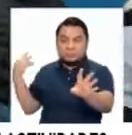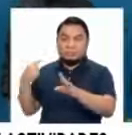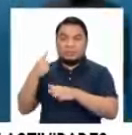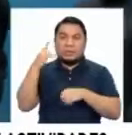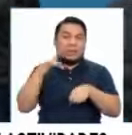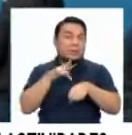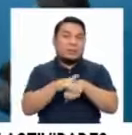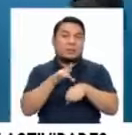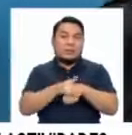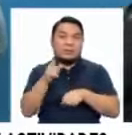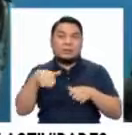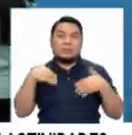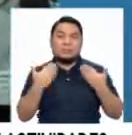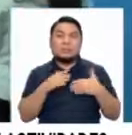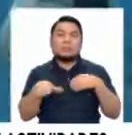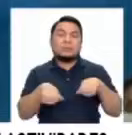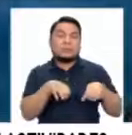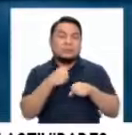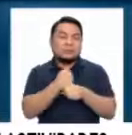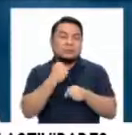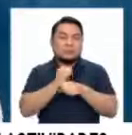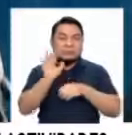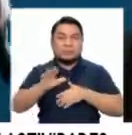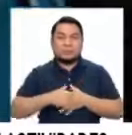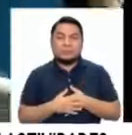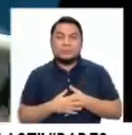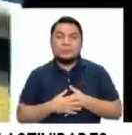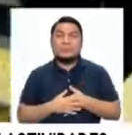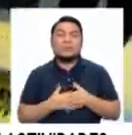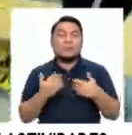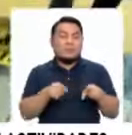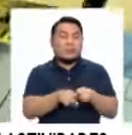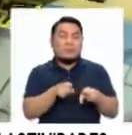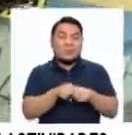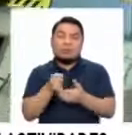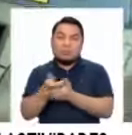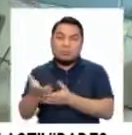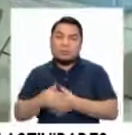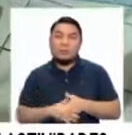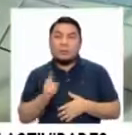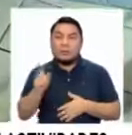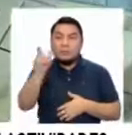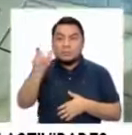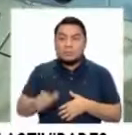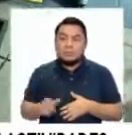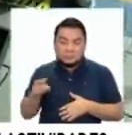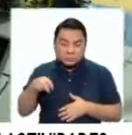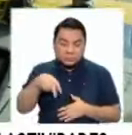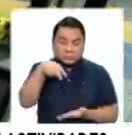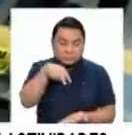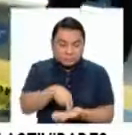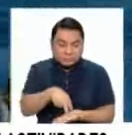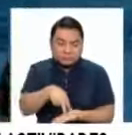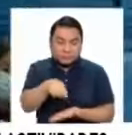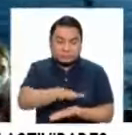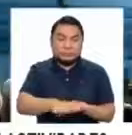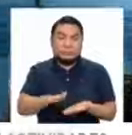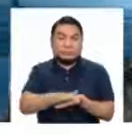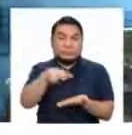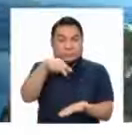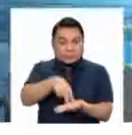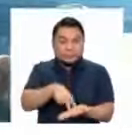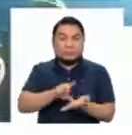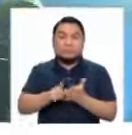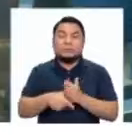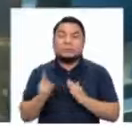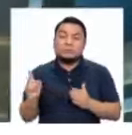muy temprano para efectuar sus compras. Uno entra, pisa la lejía, pasa al secado, está el